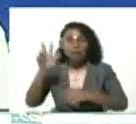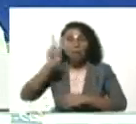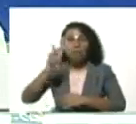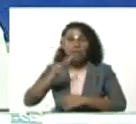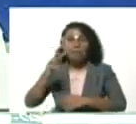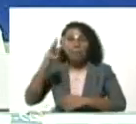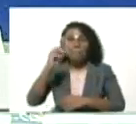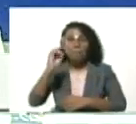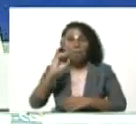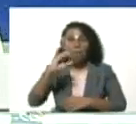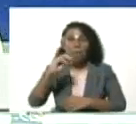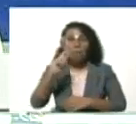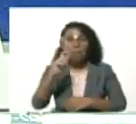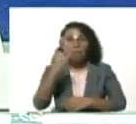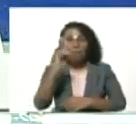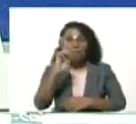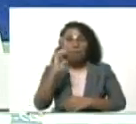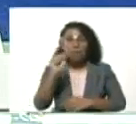Mocotíes.